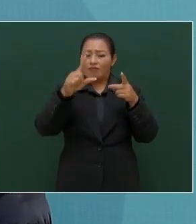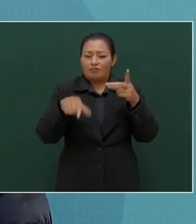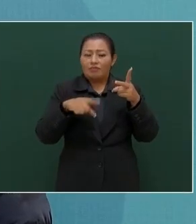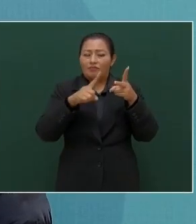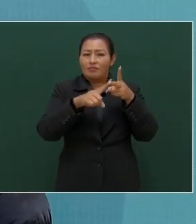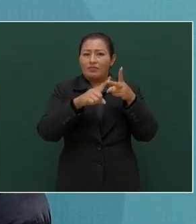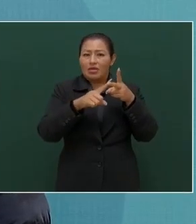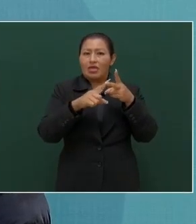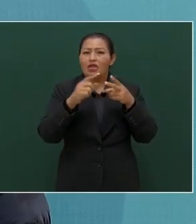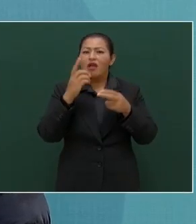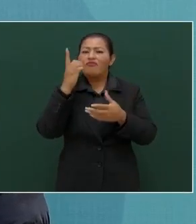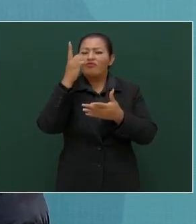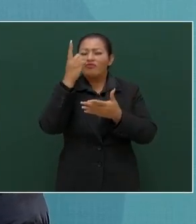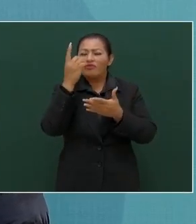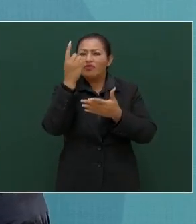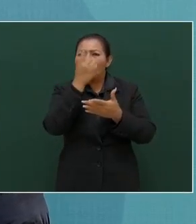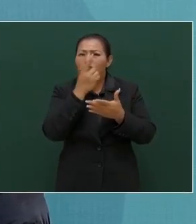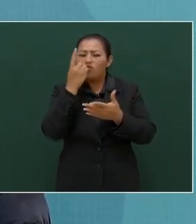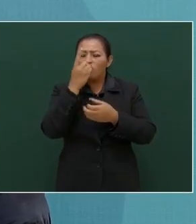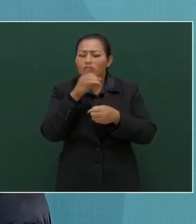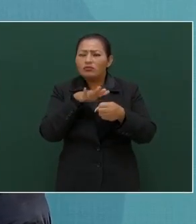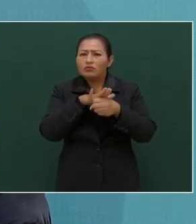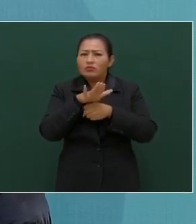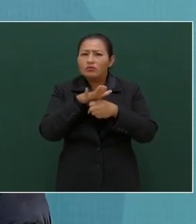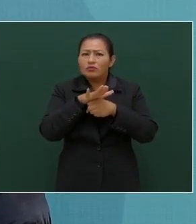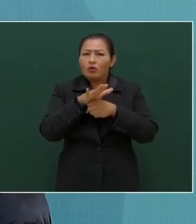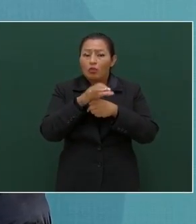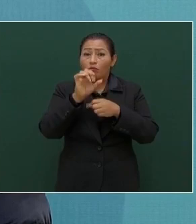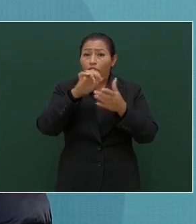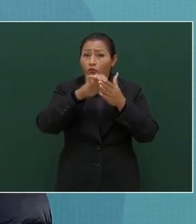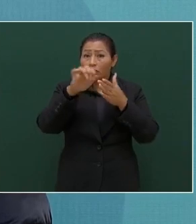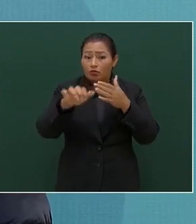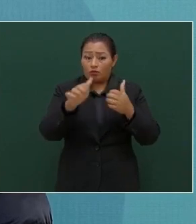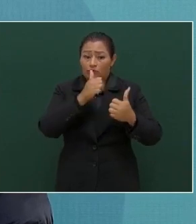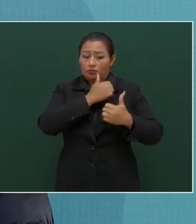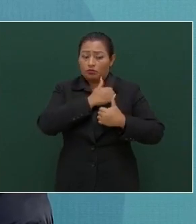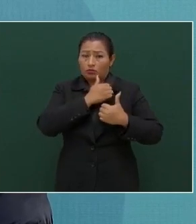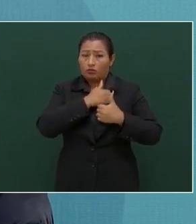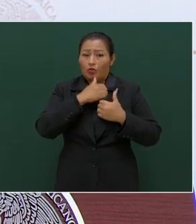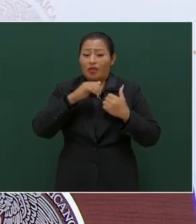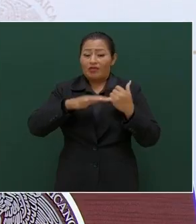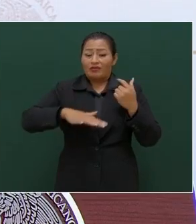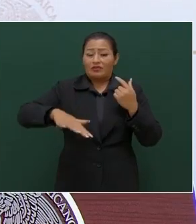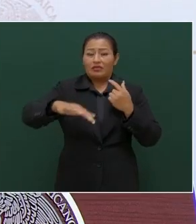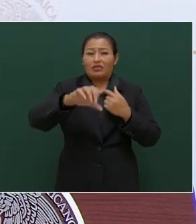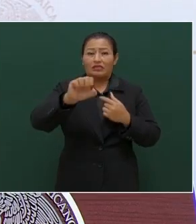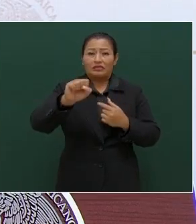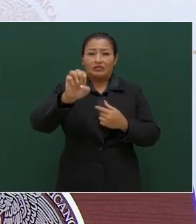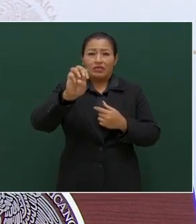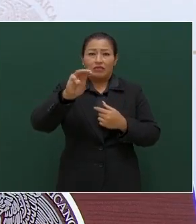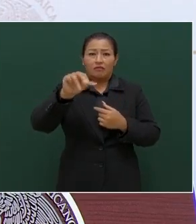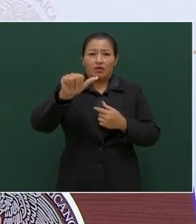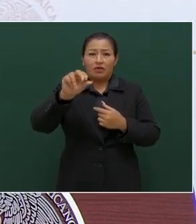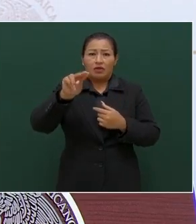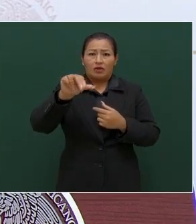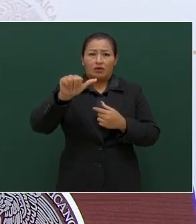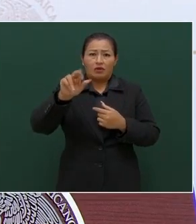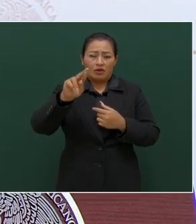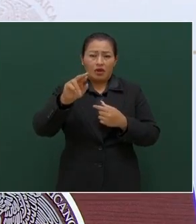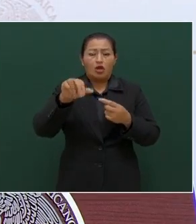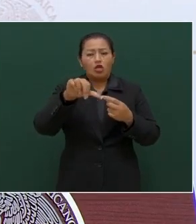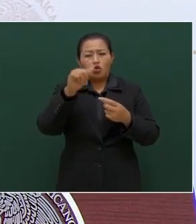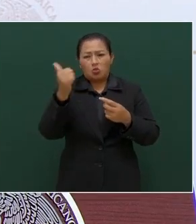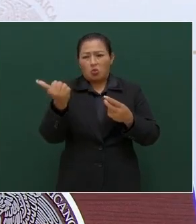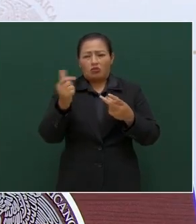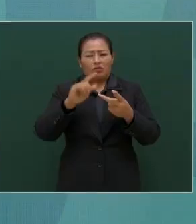los diagnósticos que se ha hecho por parte de las autoridades de medio ambiente, Semarnat, INTA y